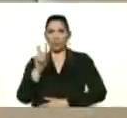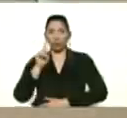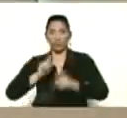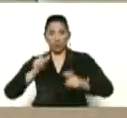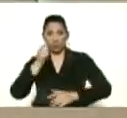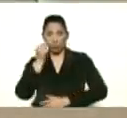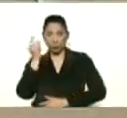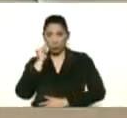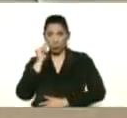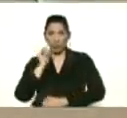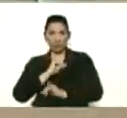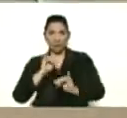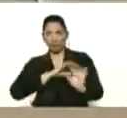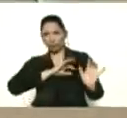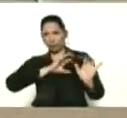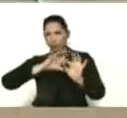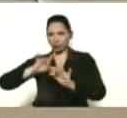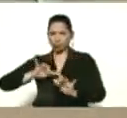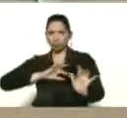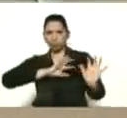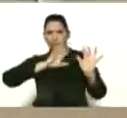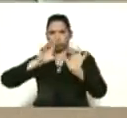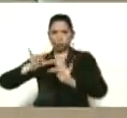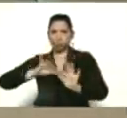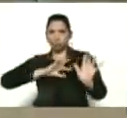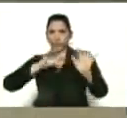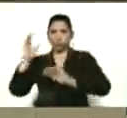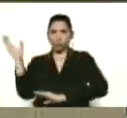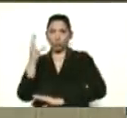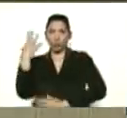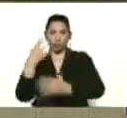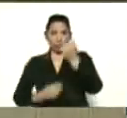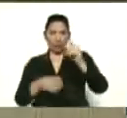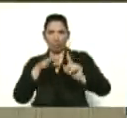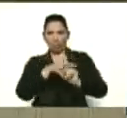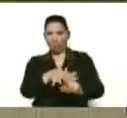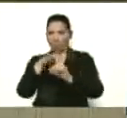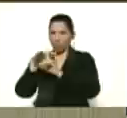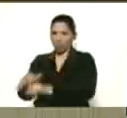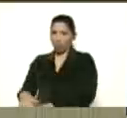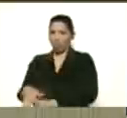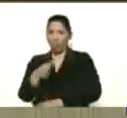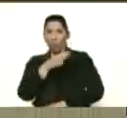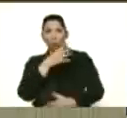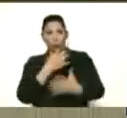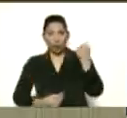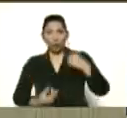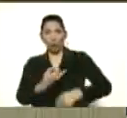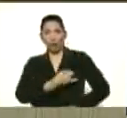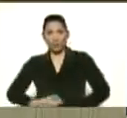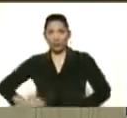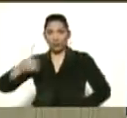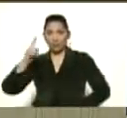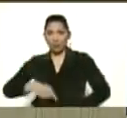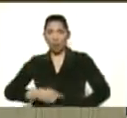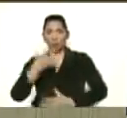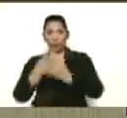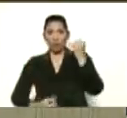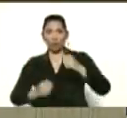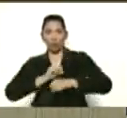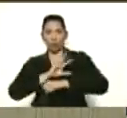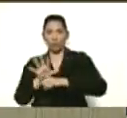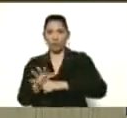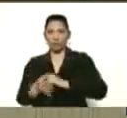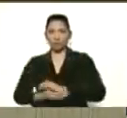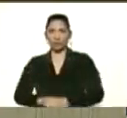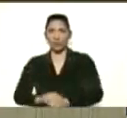ciudadanas venezolanas que han regresado de Colombia huyendo de la xenofobia, huyendo del hambre, pero huyendo también del COVID-19.